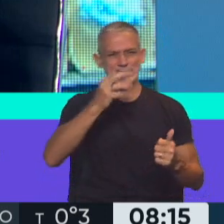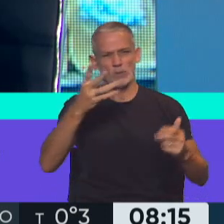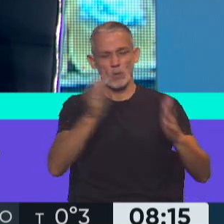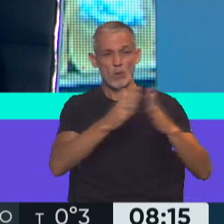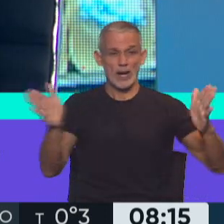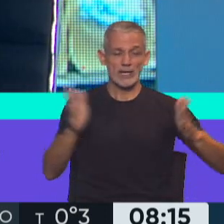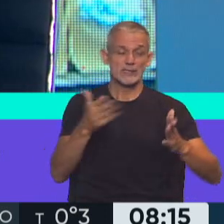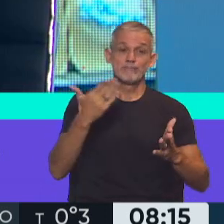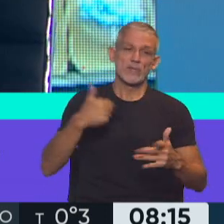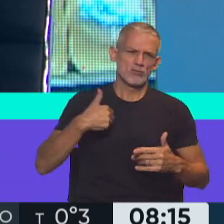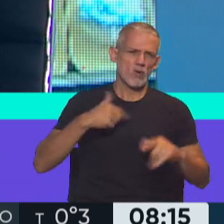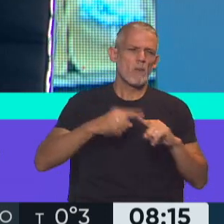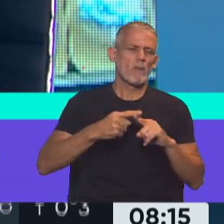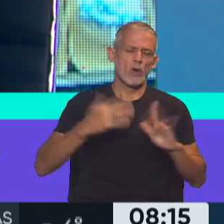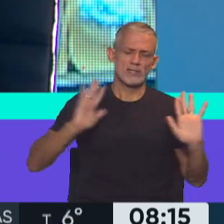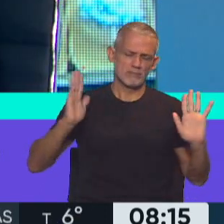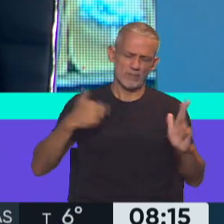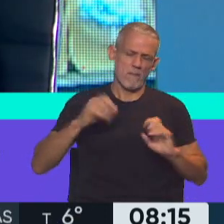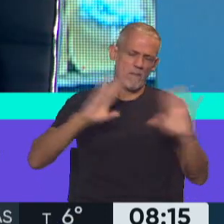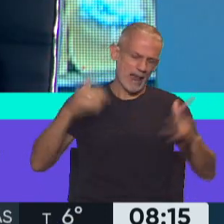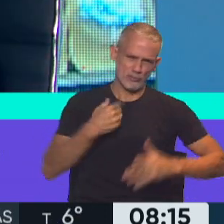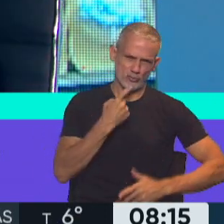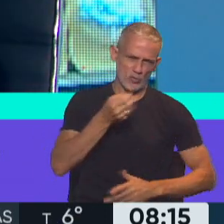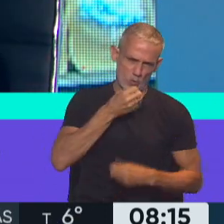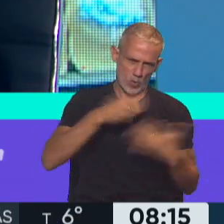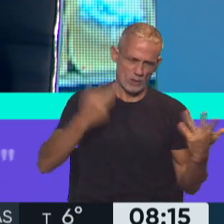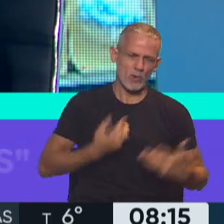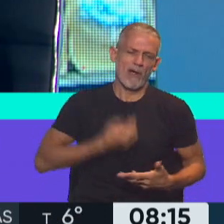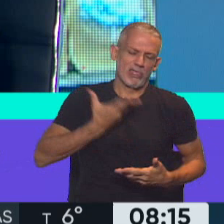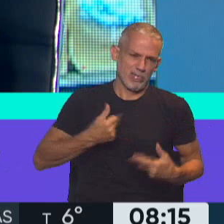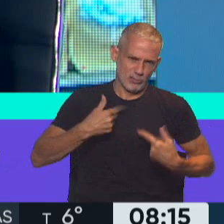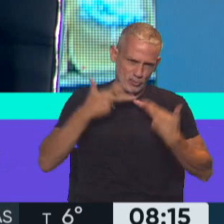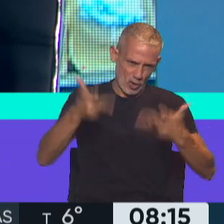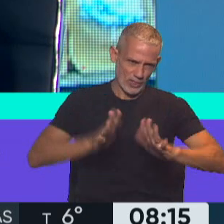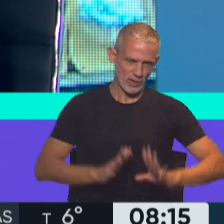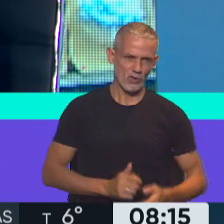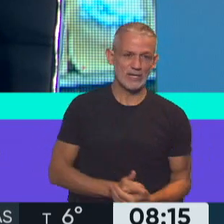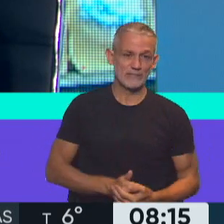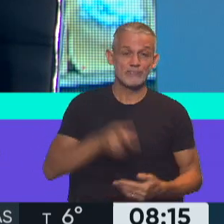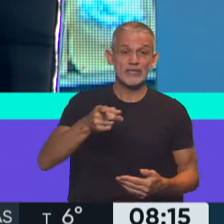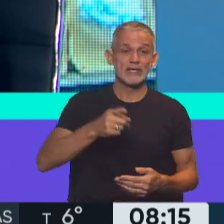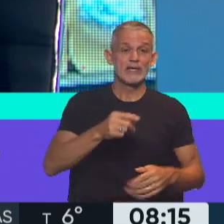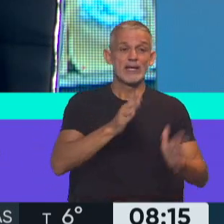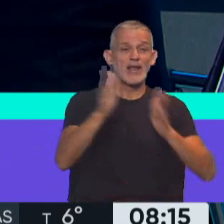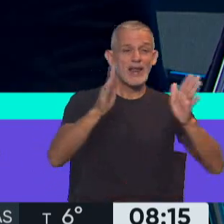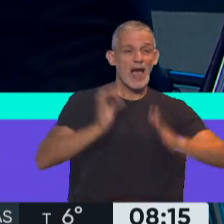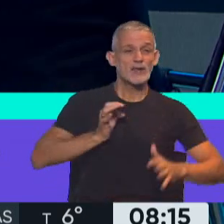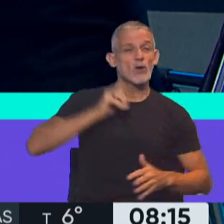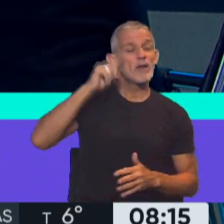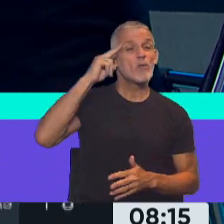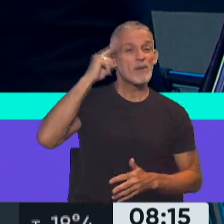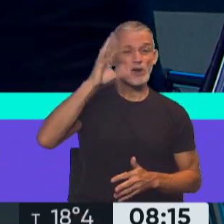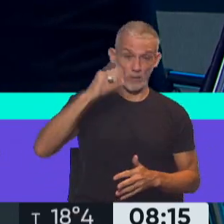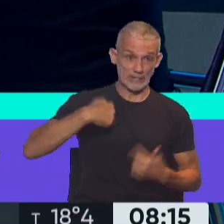voy a referir, ustedes saben que yo soy políticamente incorrecto a eso porque digo lo que siento en esto. La década de los 90, ¿no? En el caso